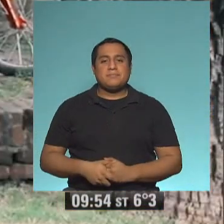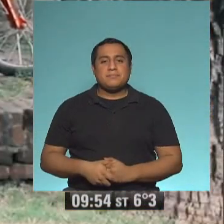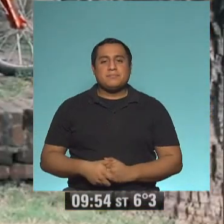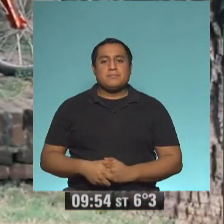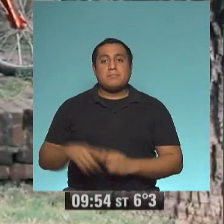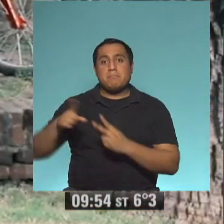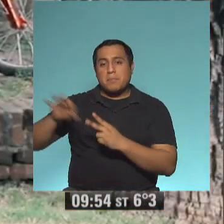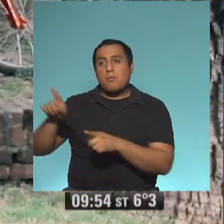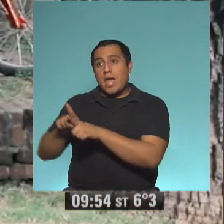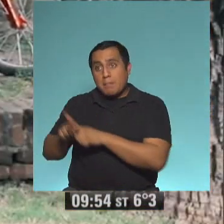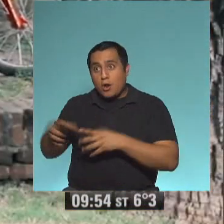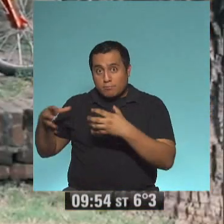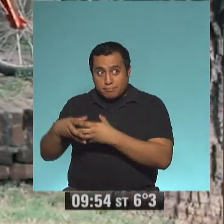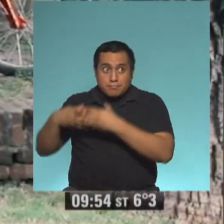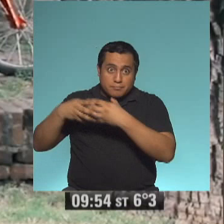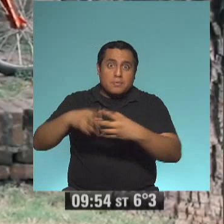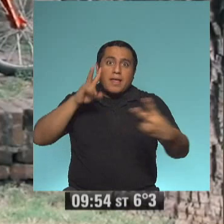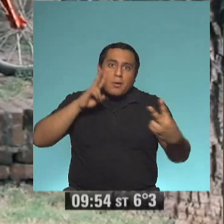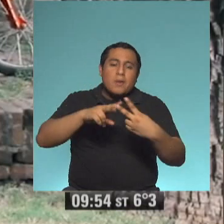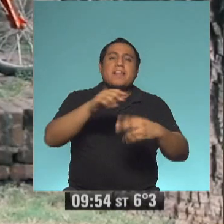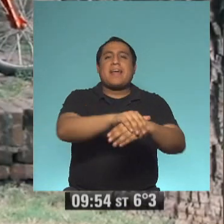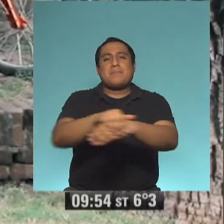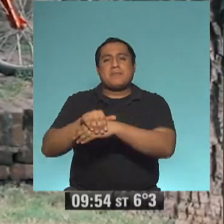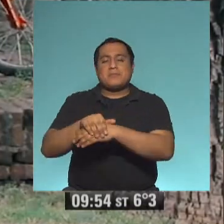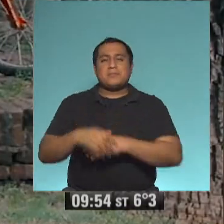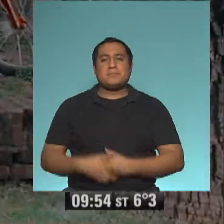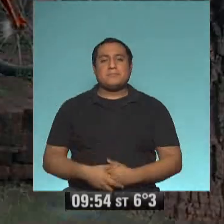Con mis primos, mis hermanos, para ver a mis